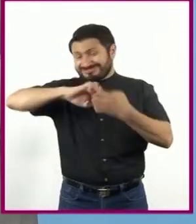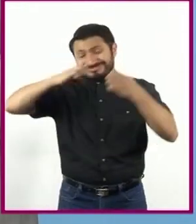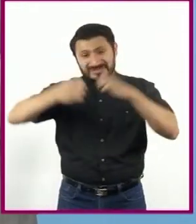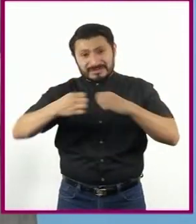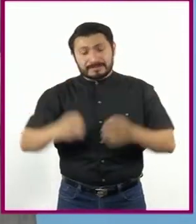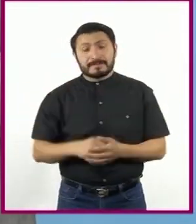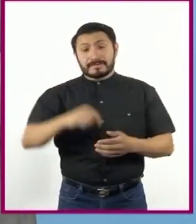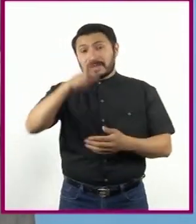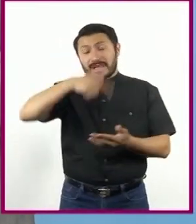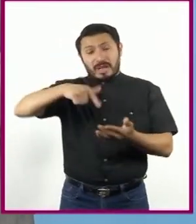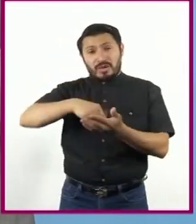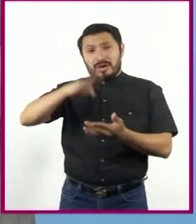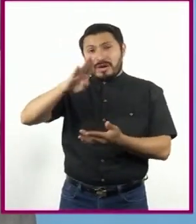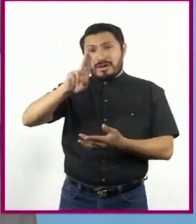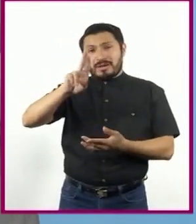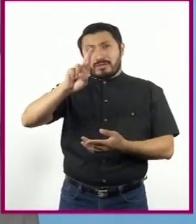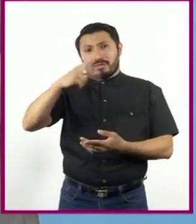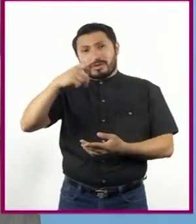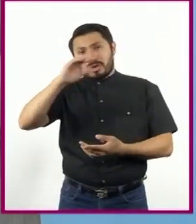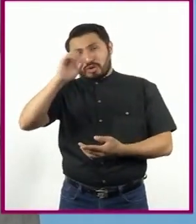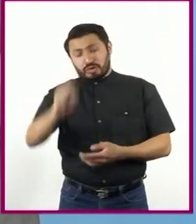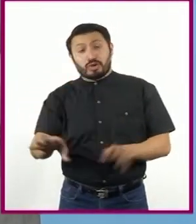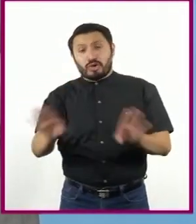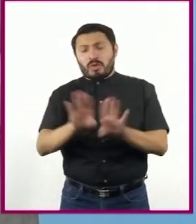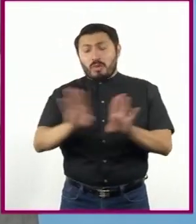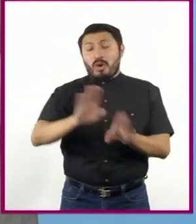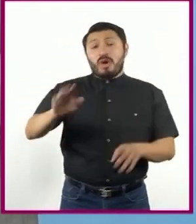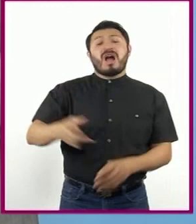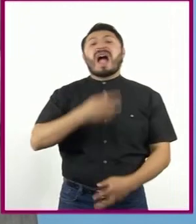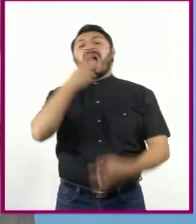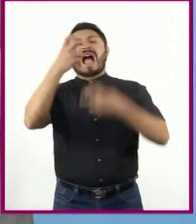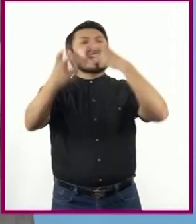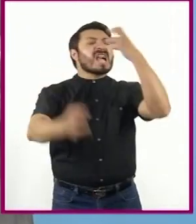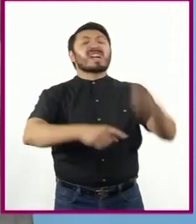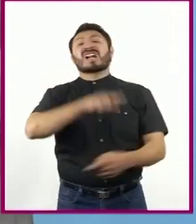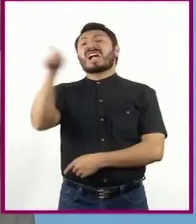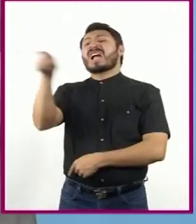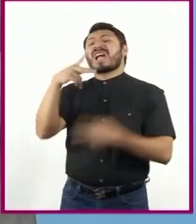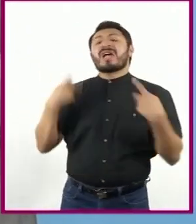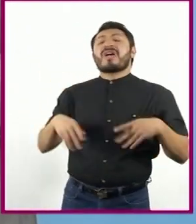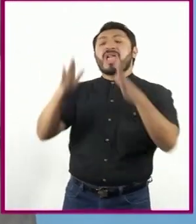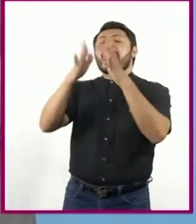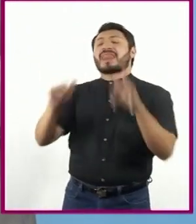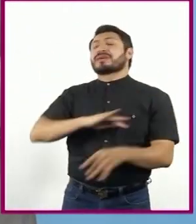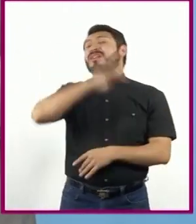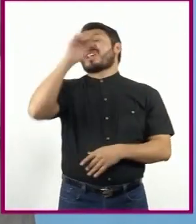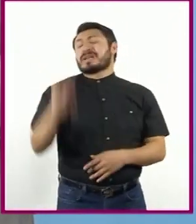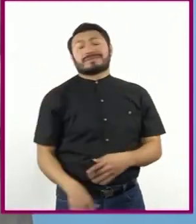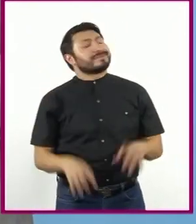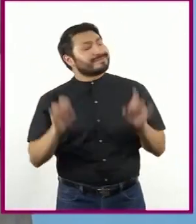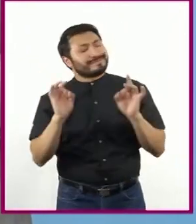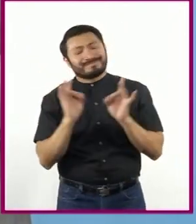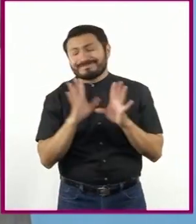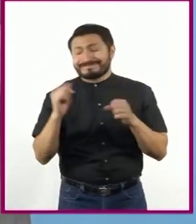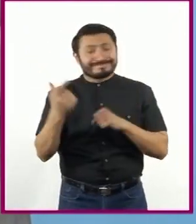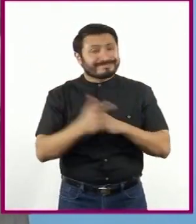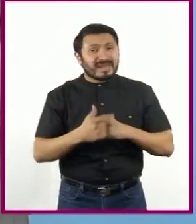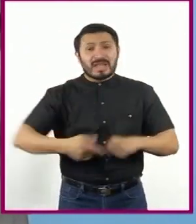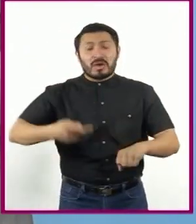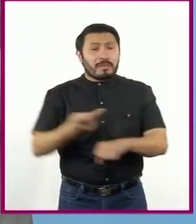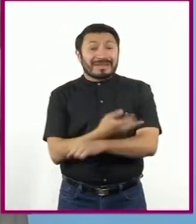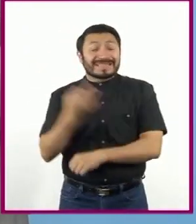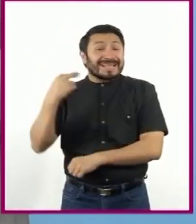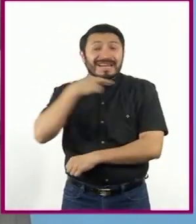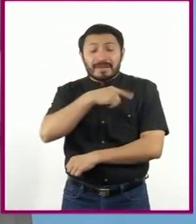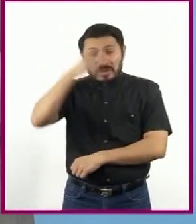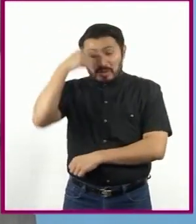Burgos escuchó los gritos de «muerte a los franceses». Algo había ocurrido en muy poco tiempo para que esas